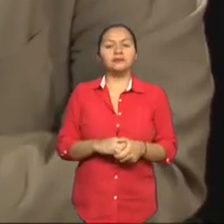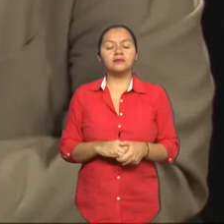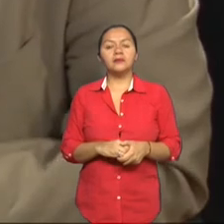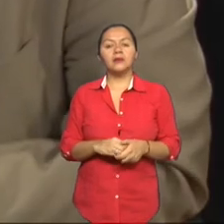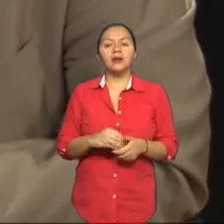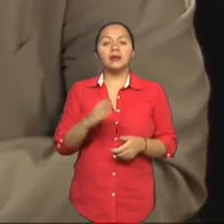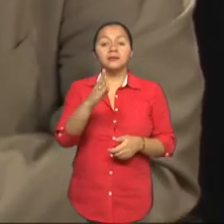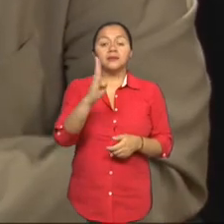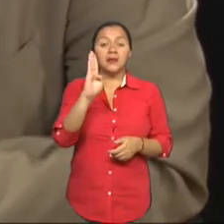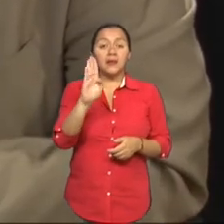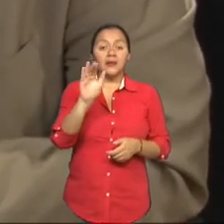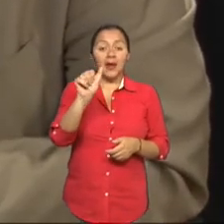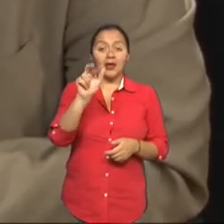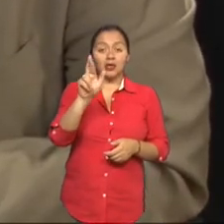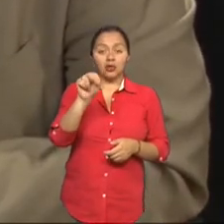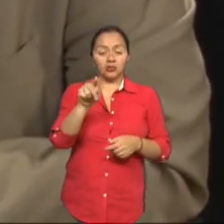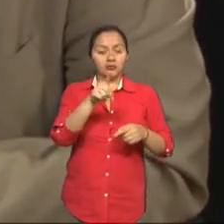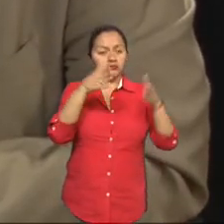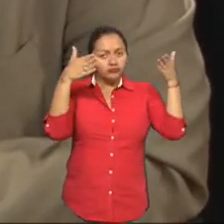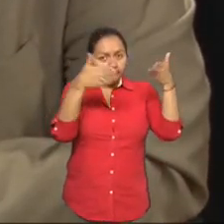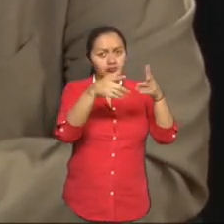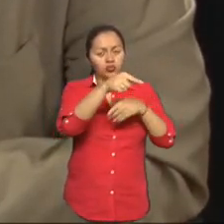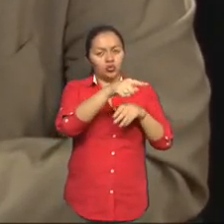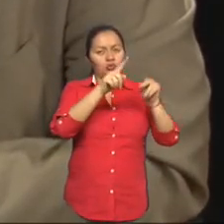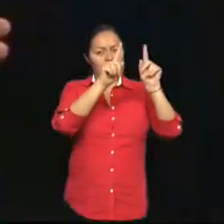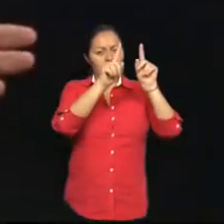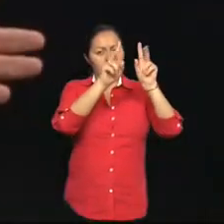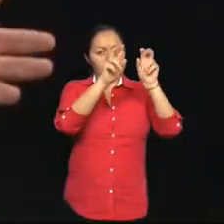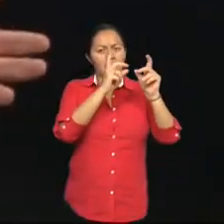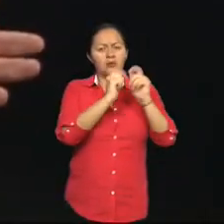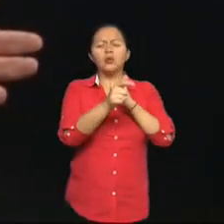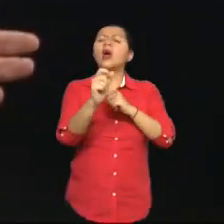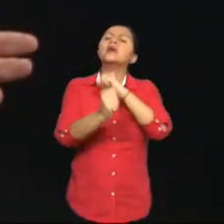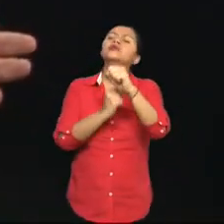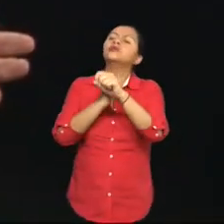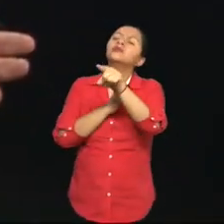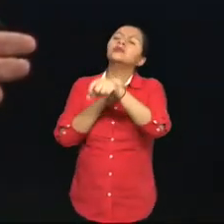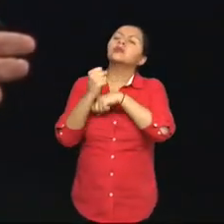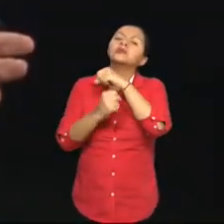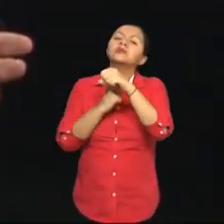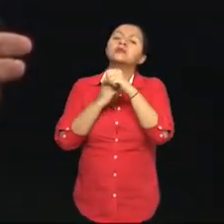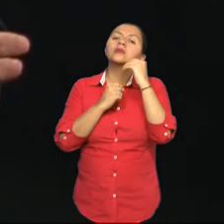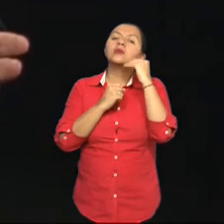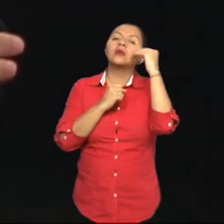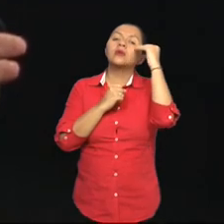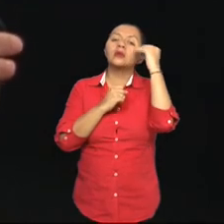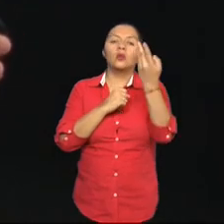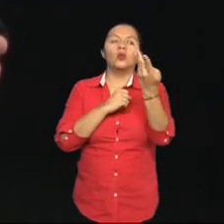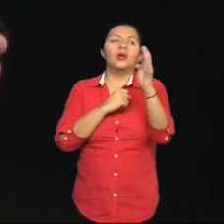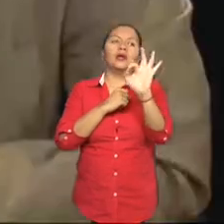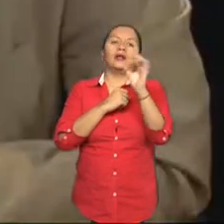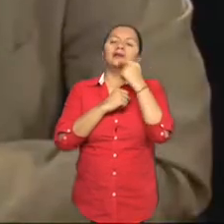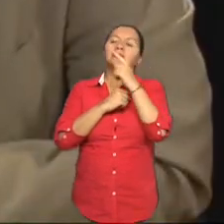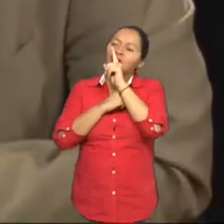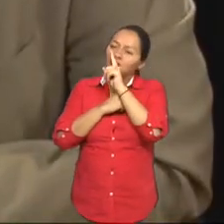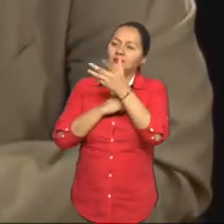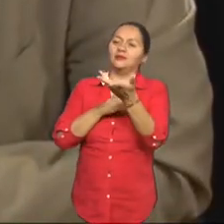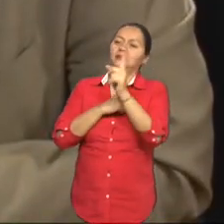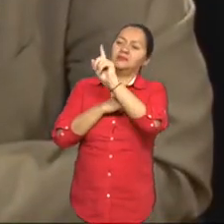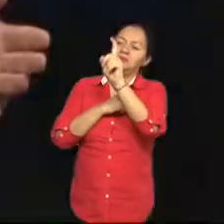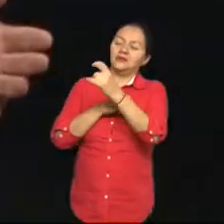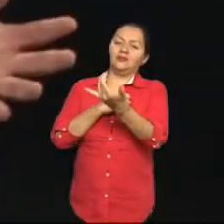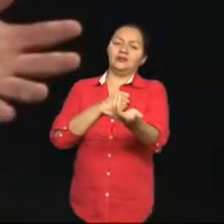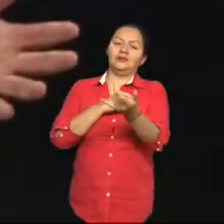vas enfocando en el deporte principalmente, ¿tú en cuántos años estás ahora? 40. Indiscreta.